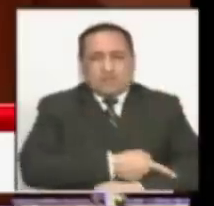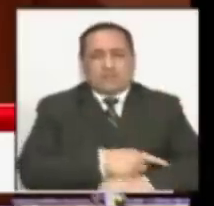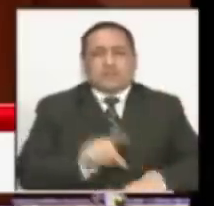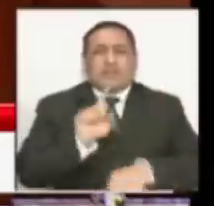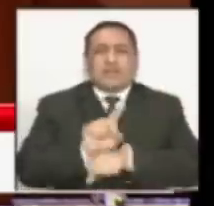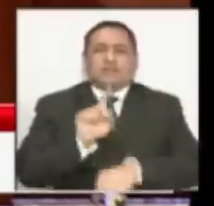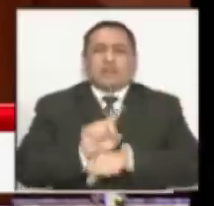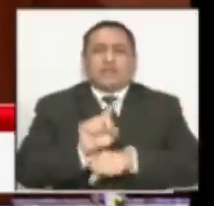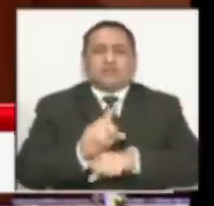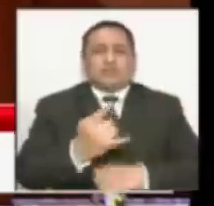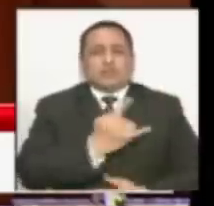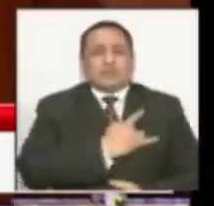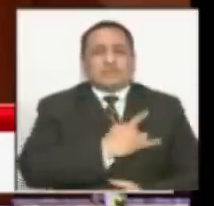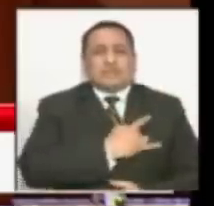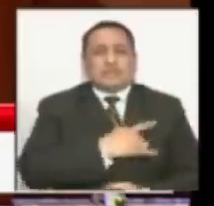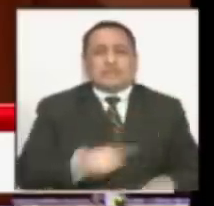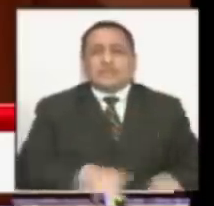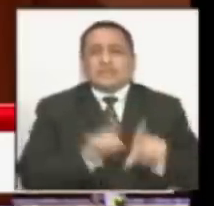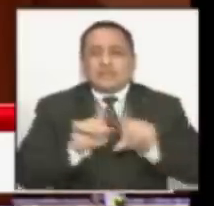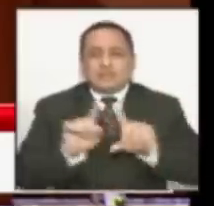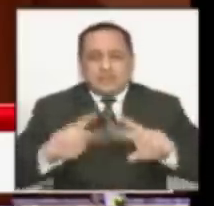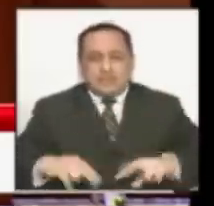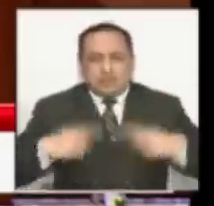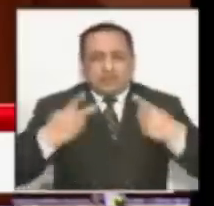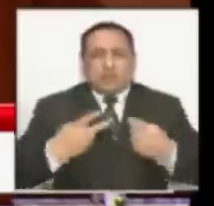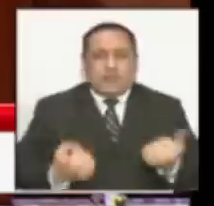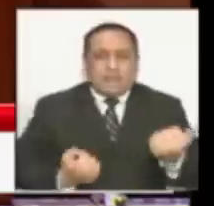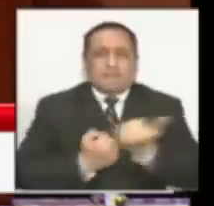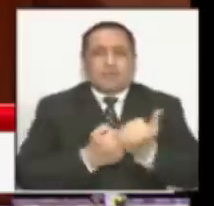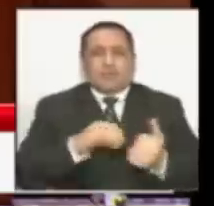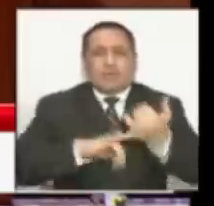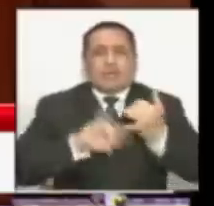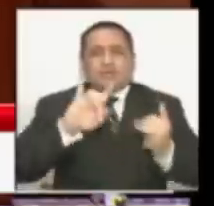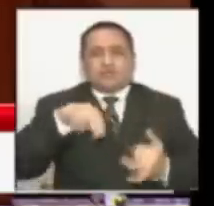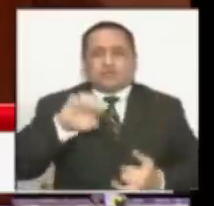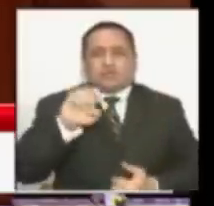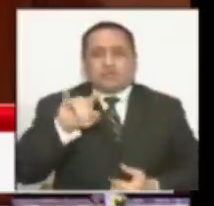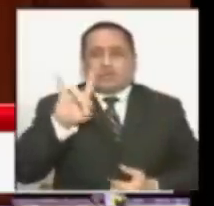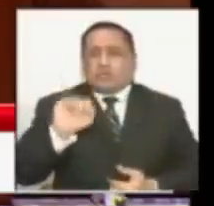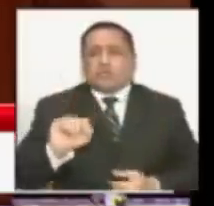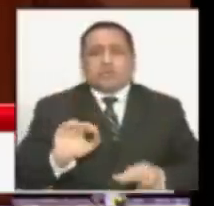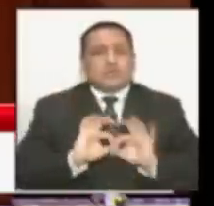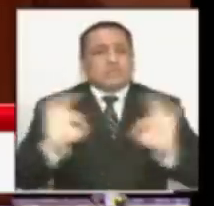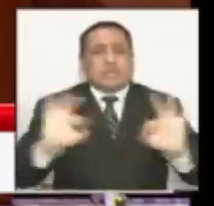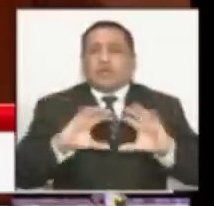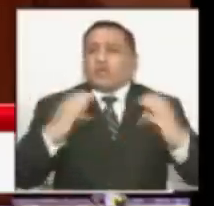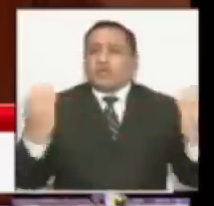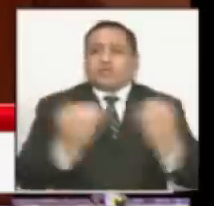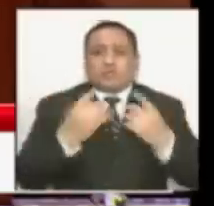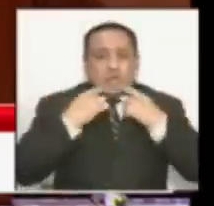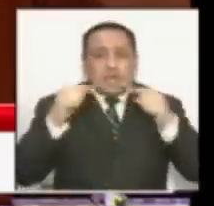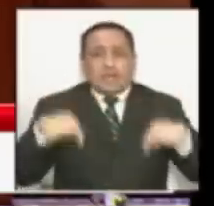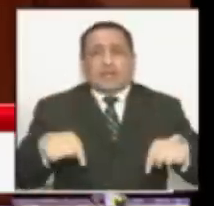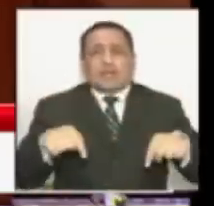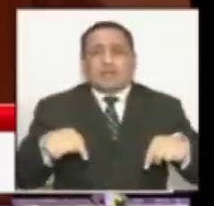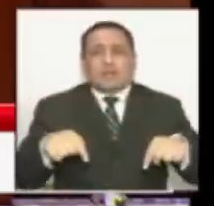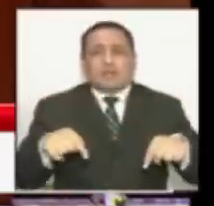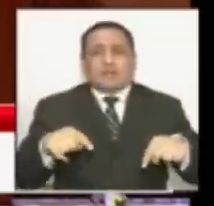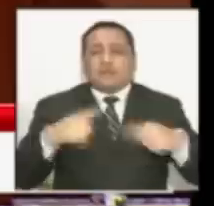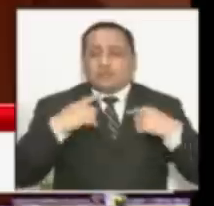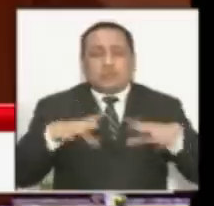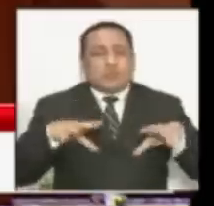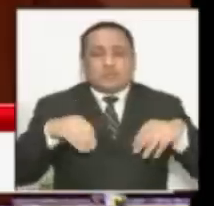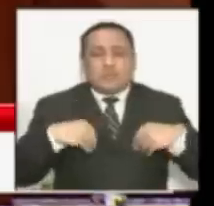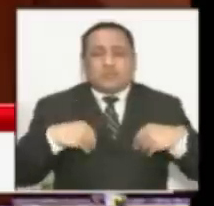de la educación superior y el refuerzo de la SUNEDU. En eso ninguno de los congresistas aquí presentes